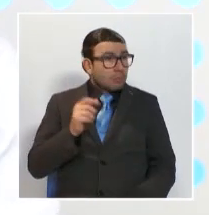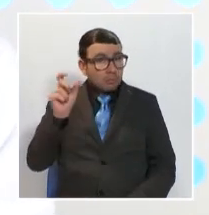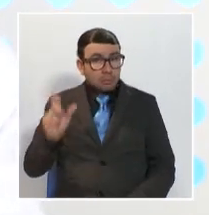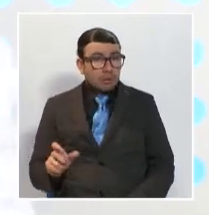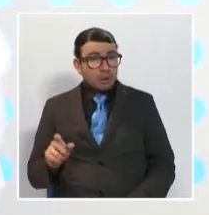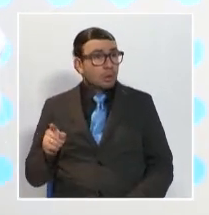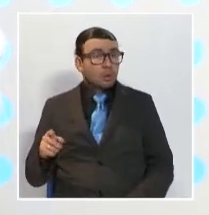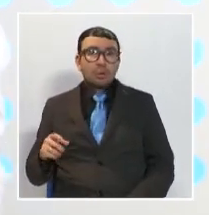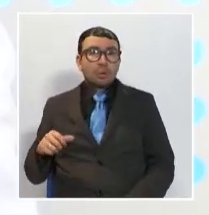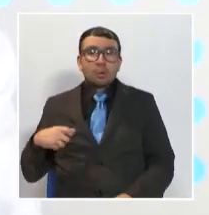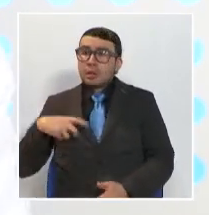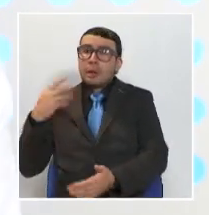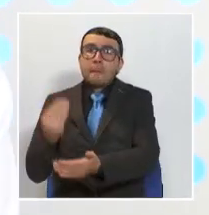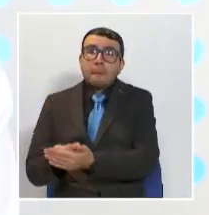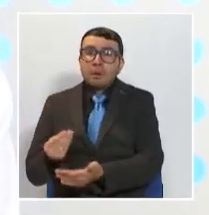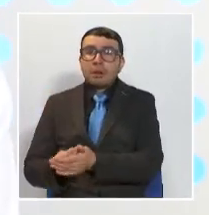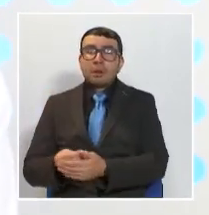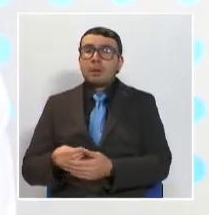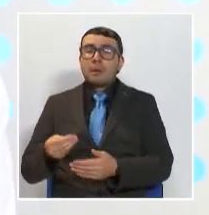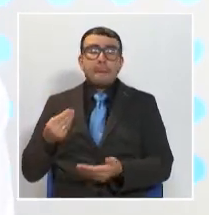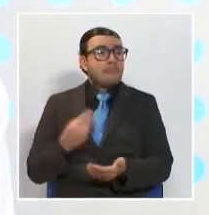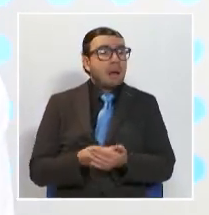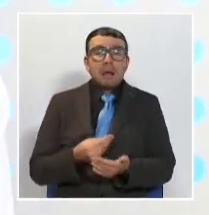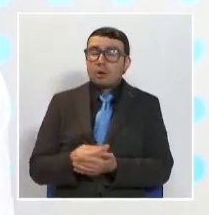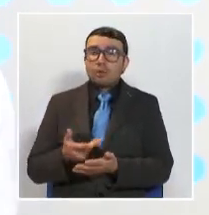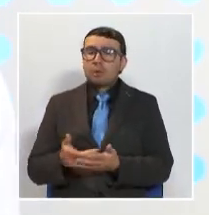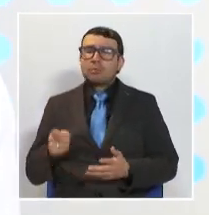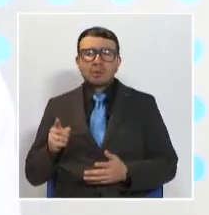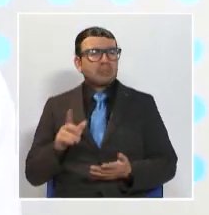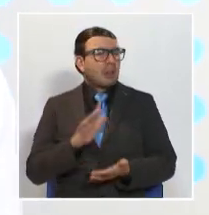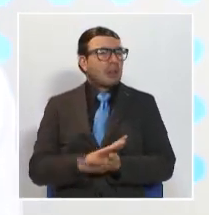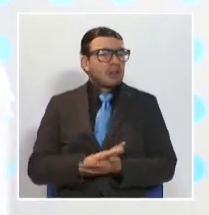pagar nómina, ni tiene problemas de facturas y tal, está ahí relajado y